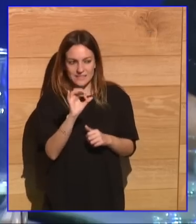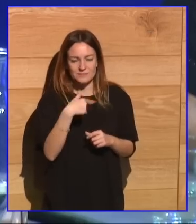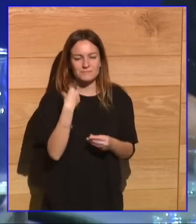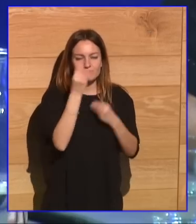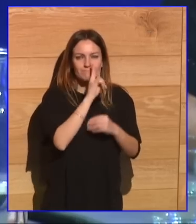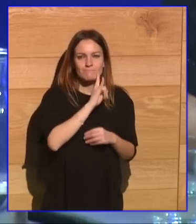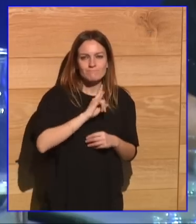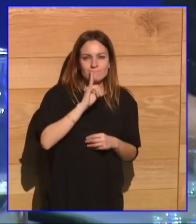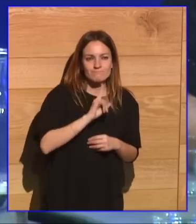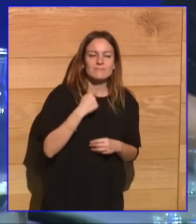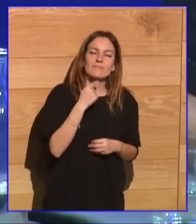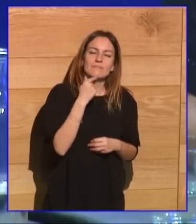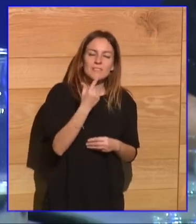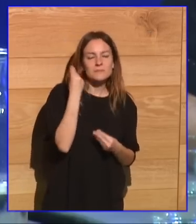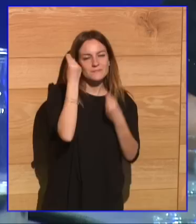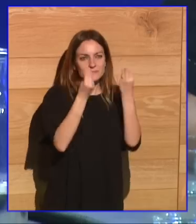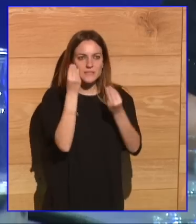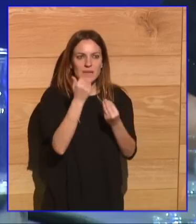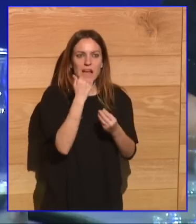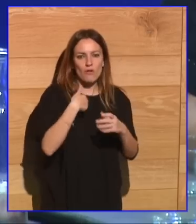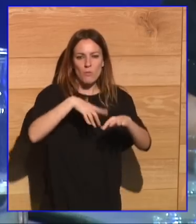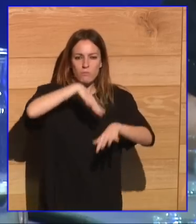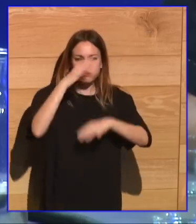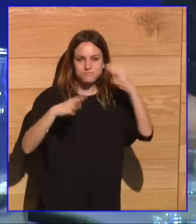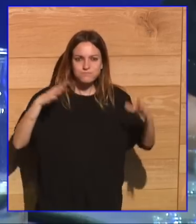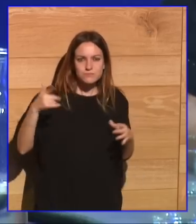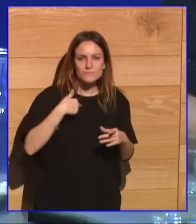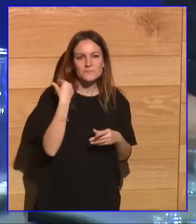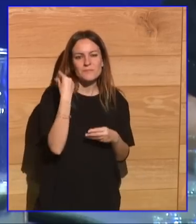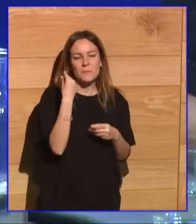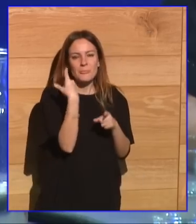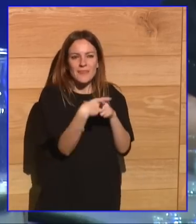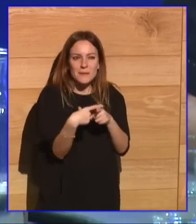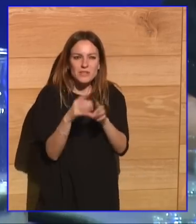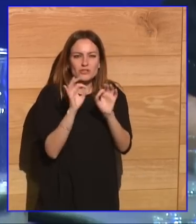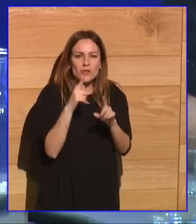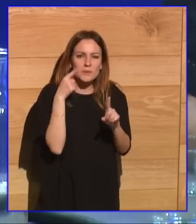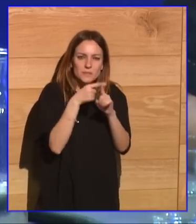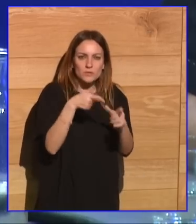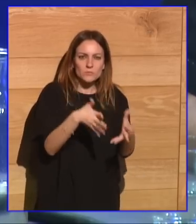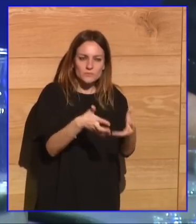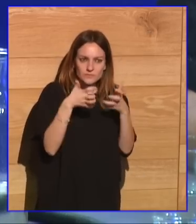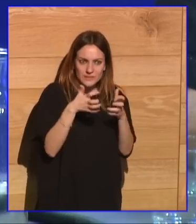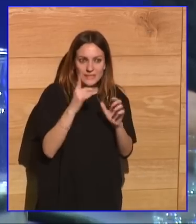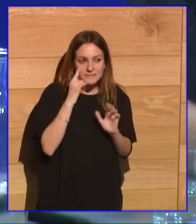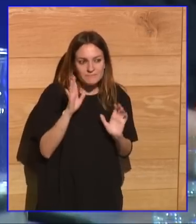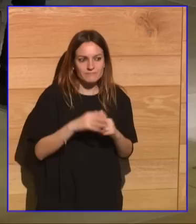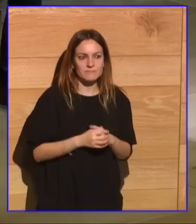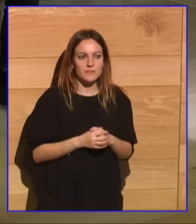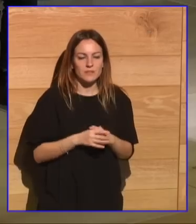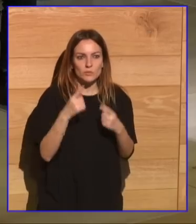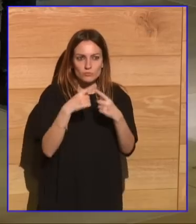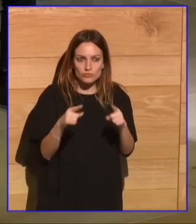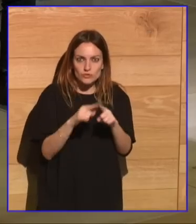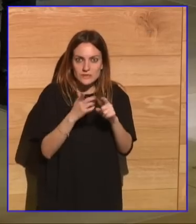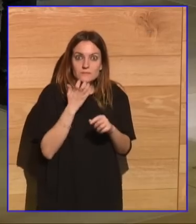Y dijo, voy a hacer un algoritmo a mi bola y voy a hacer una película que tenga los elementos para seguir con este rollito. Y la música, por